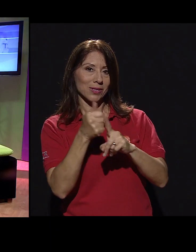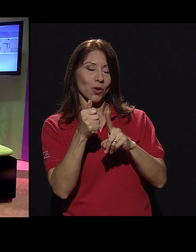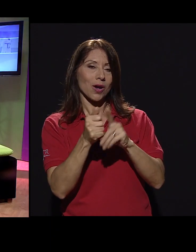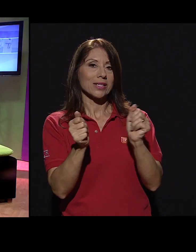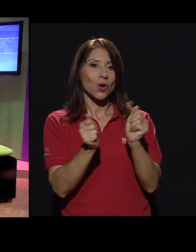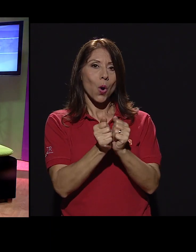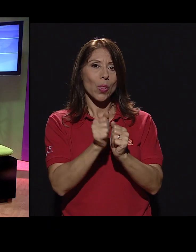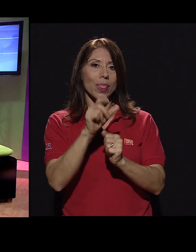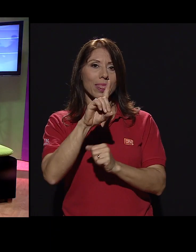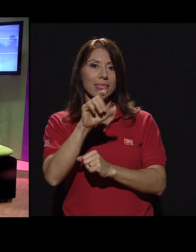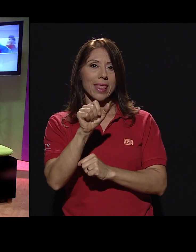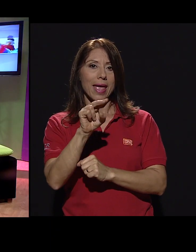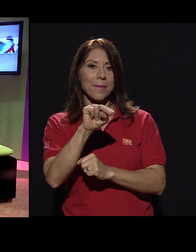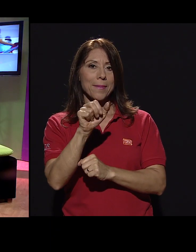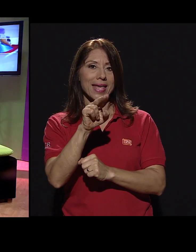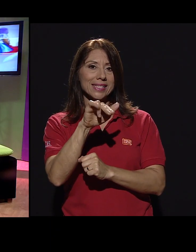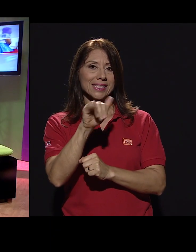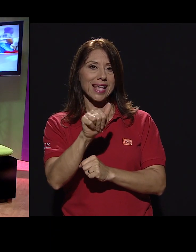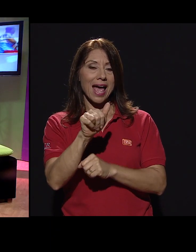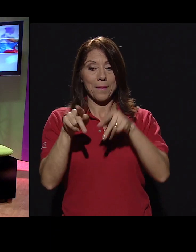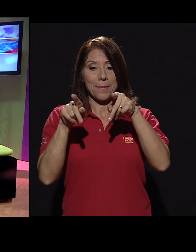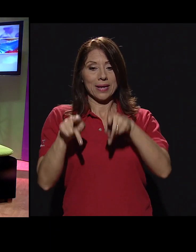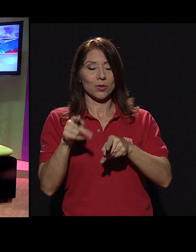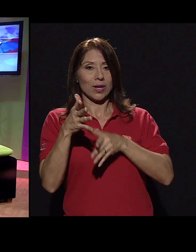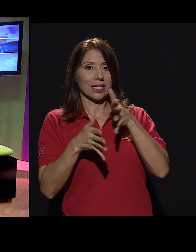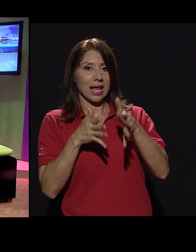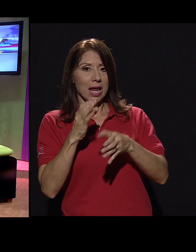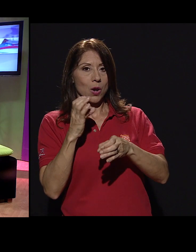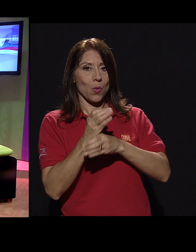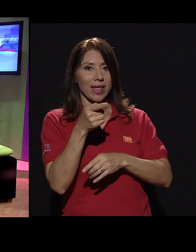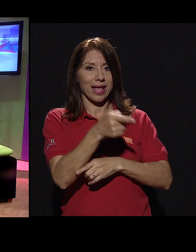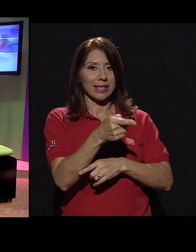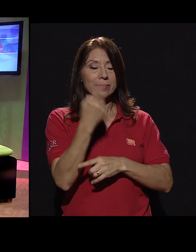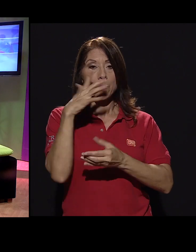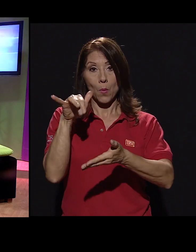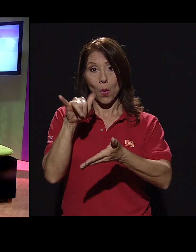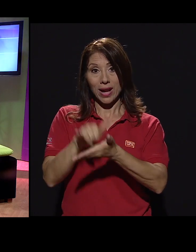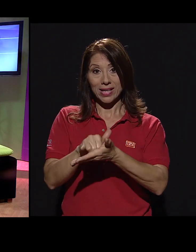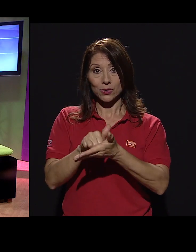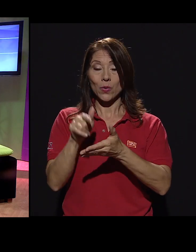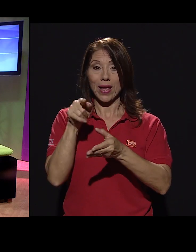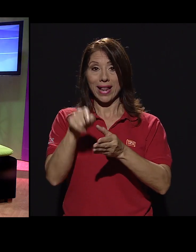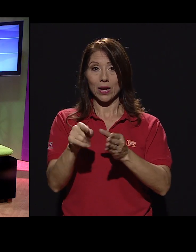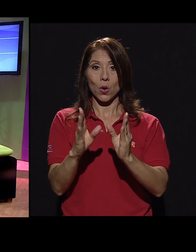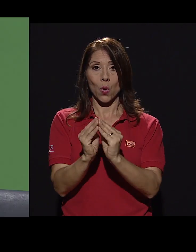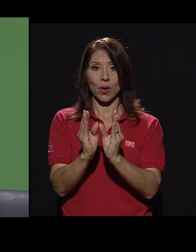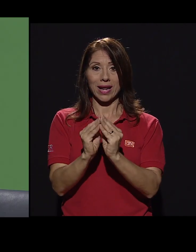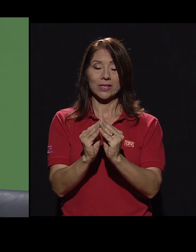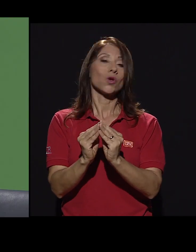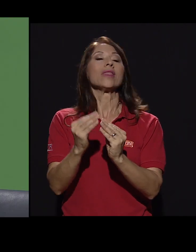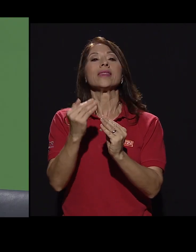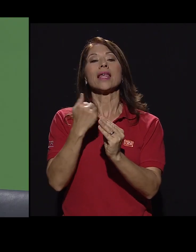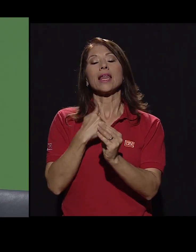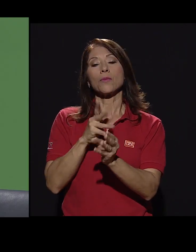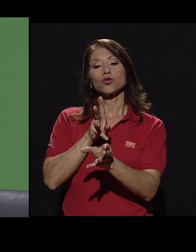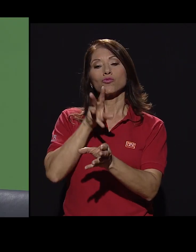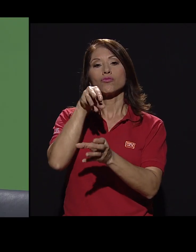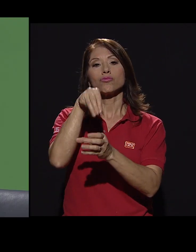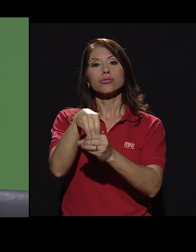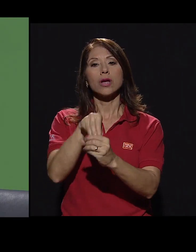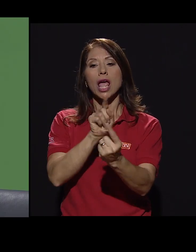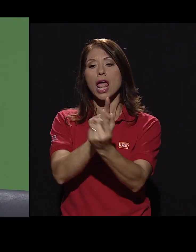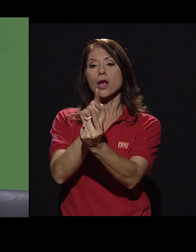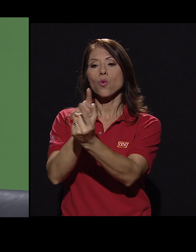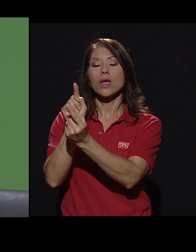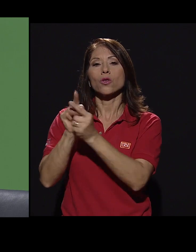demencia Y sus cuidadores Por eso tenemos dentro O incluido dentro del congreso Un encuentro de